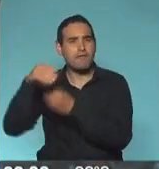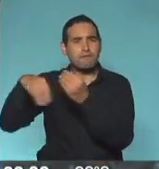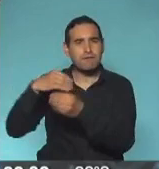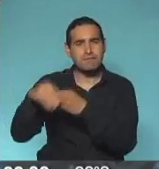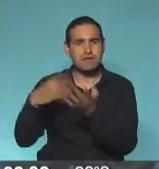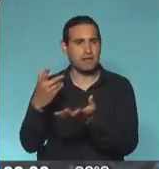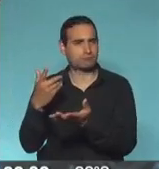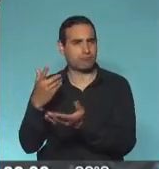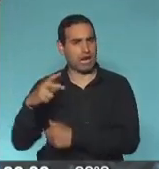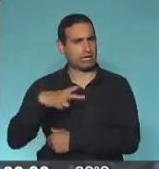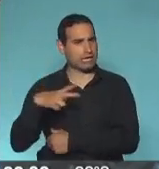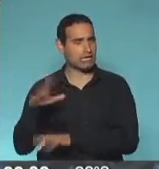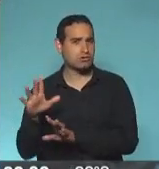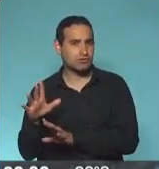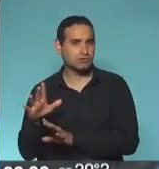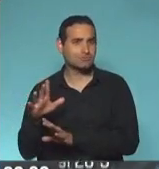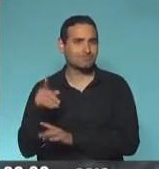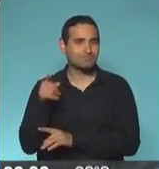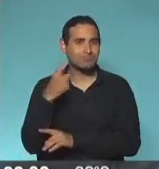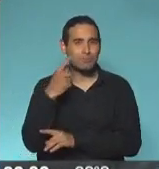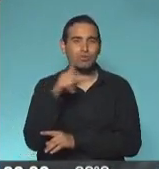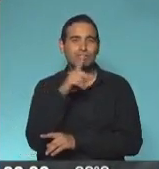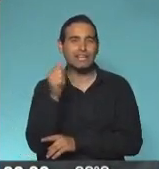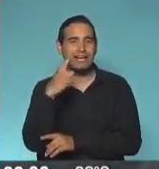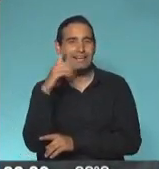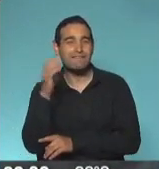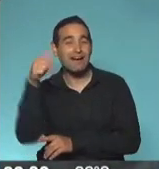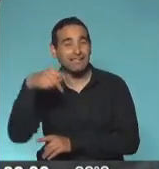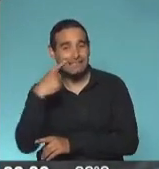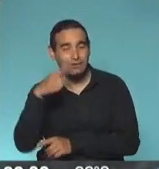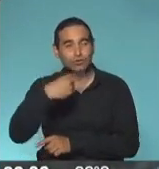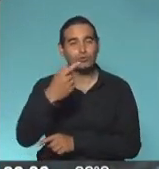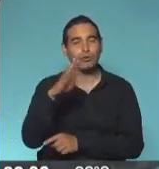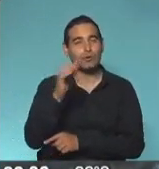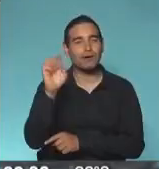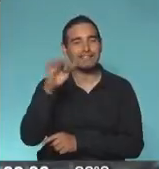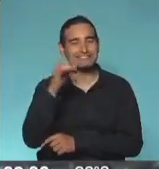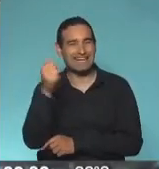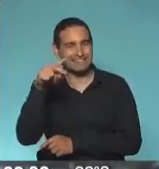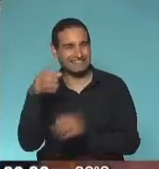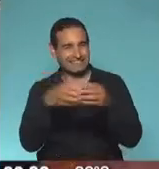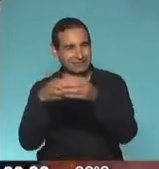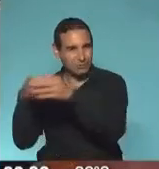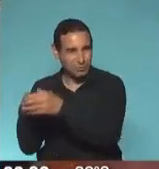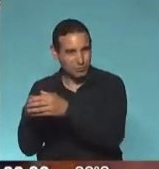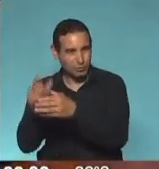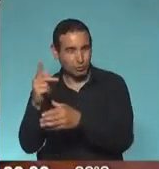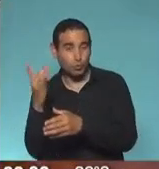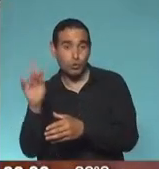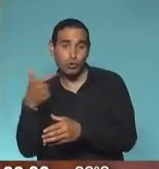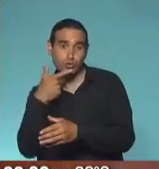patricias, dominadas por dos familias, una de los talibani y otros que se llaman los Barzani, que controlan la política kurda iraquí de hace